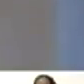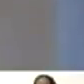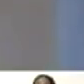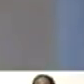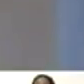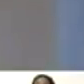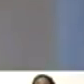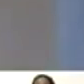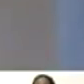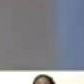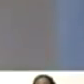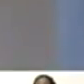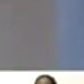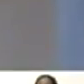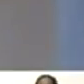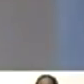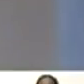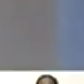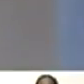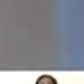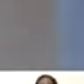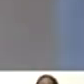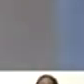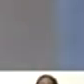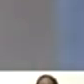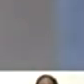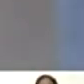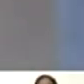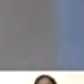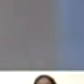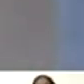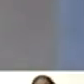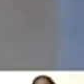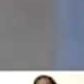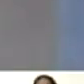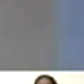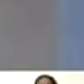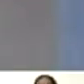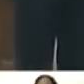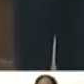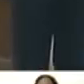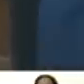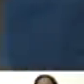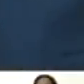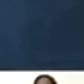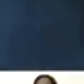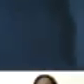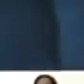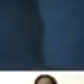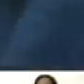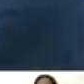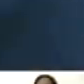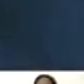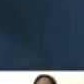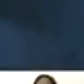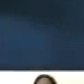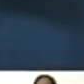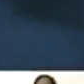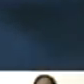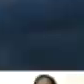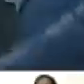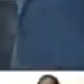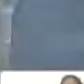Rusia y Venezuela ratificando la hermandad y la cooperación para el beneficio compartido de esta manera despedimos esta